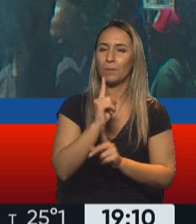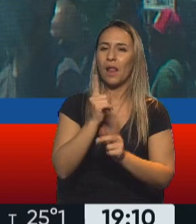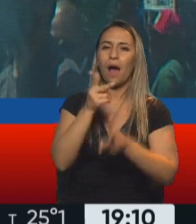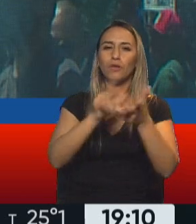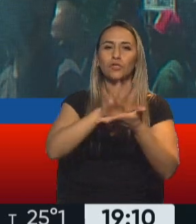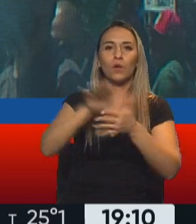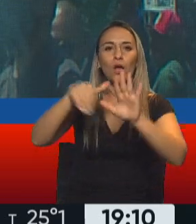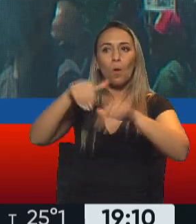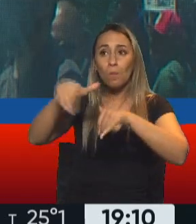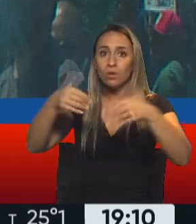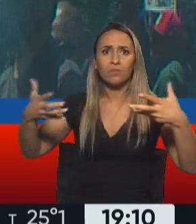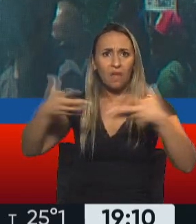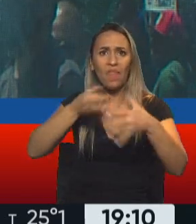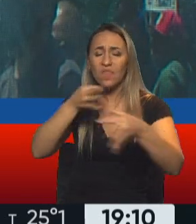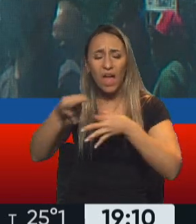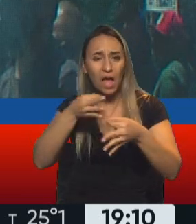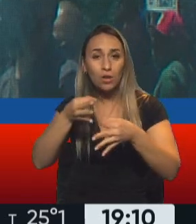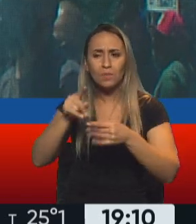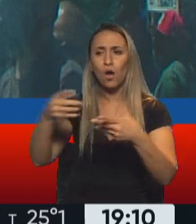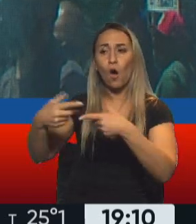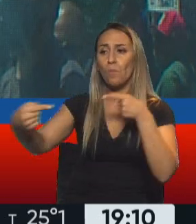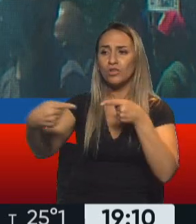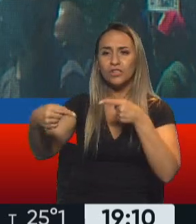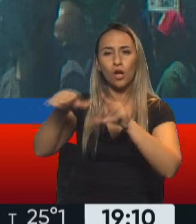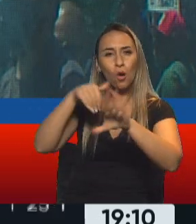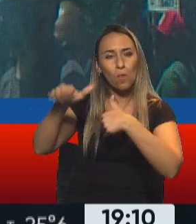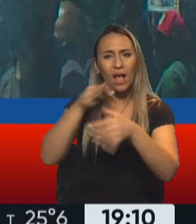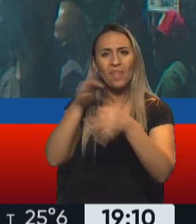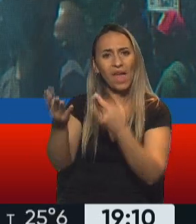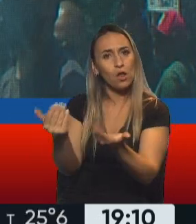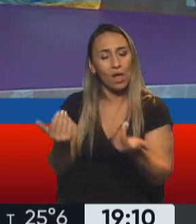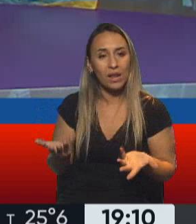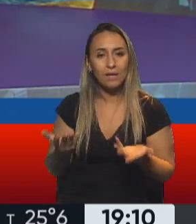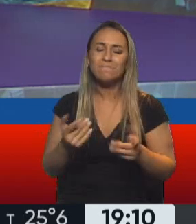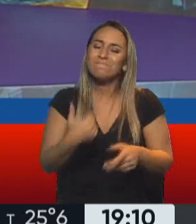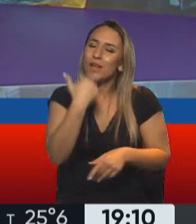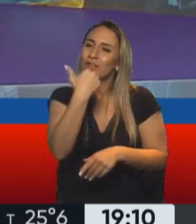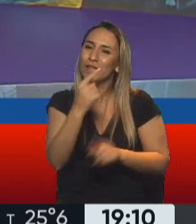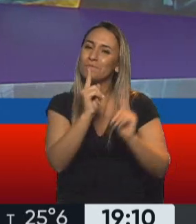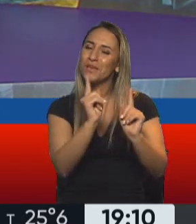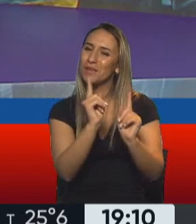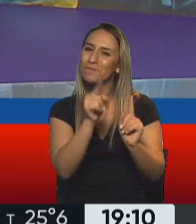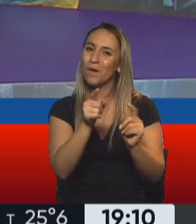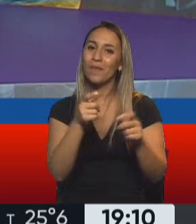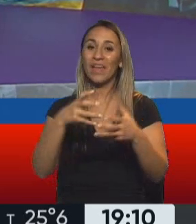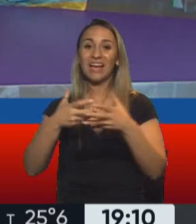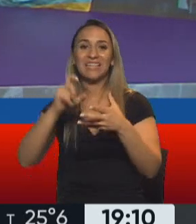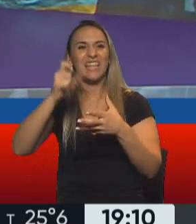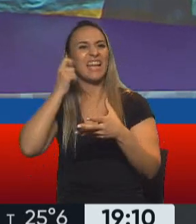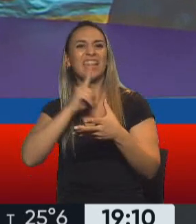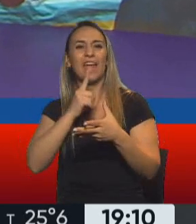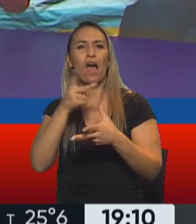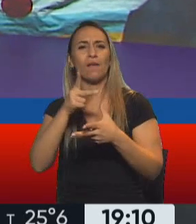al diálogo, en este caso la oposición, yo no sé si están hablando de lo mismo cuando Cristina, o en este caso la CGT, hablan de